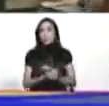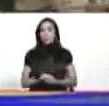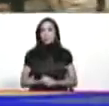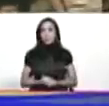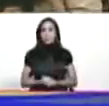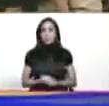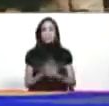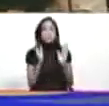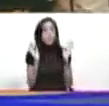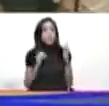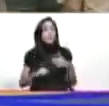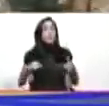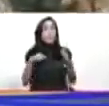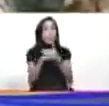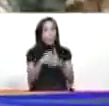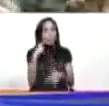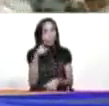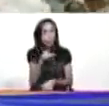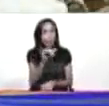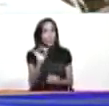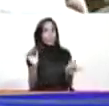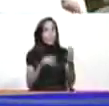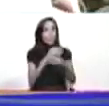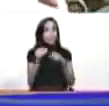El golpe lo vas a dar tú, ¿oíste, Mourão?